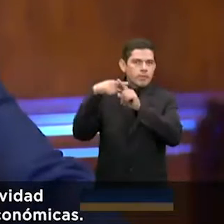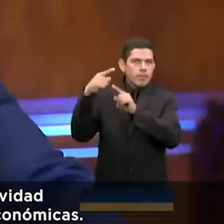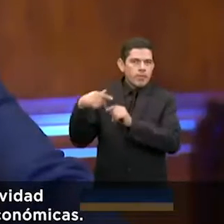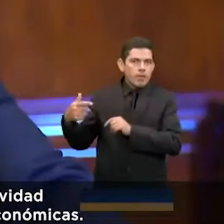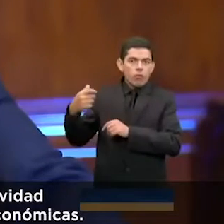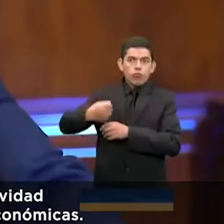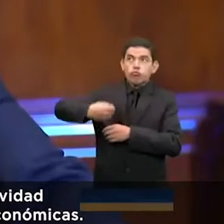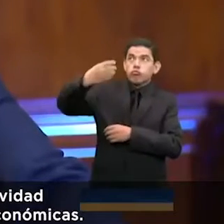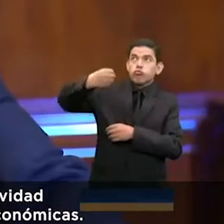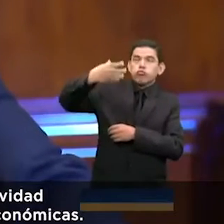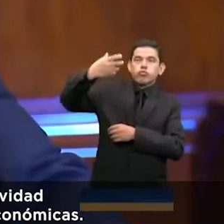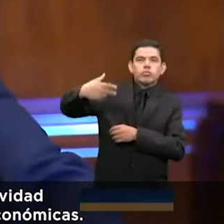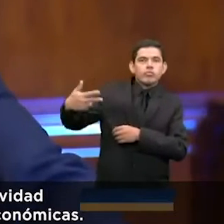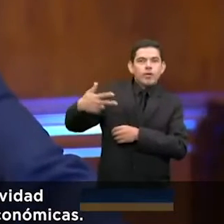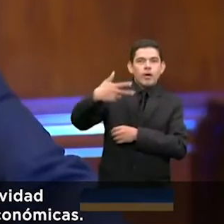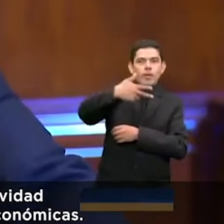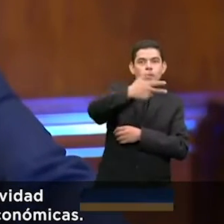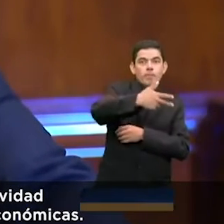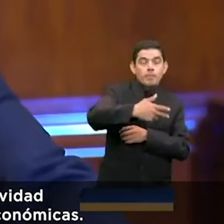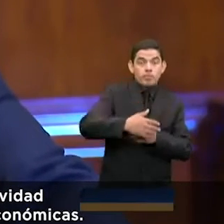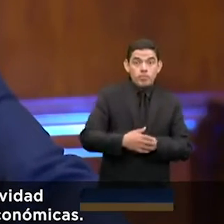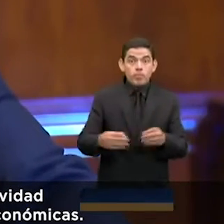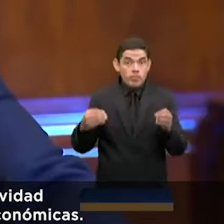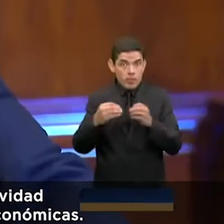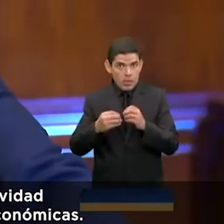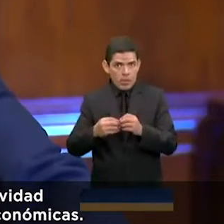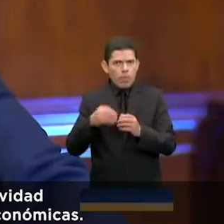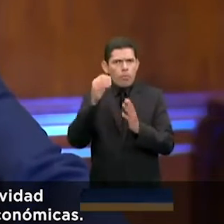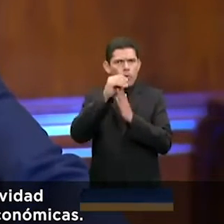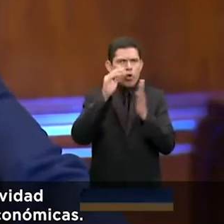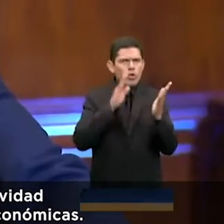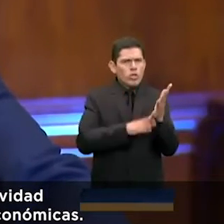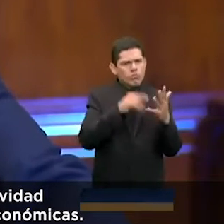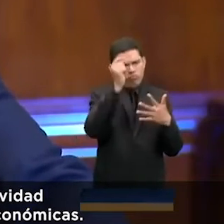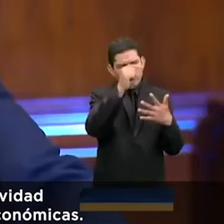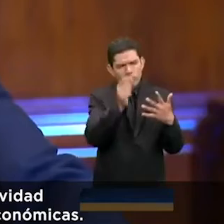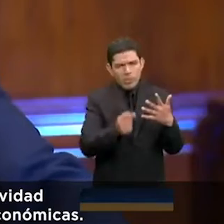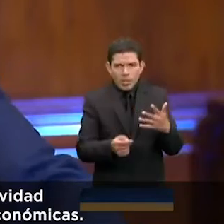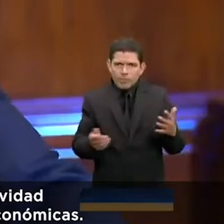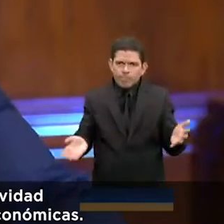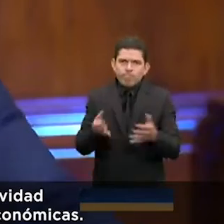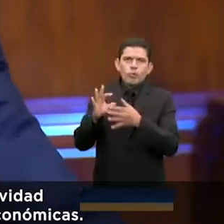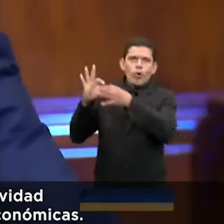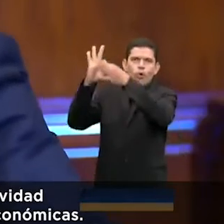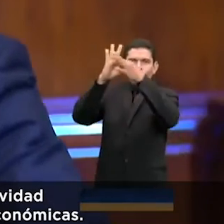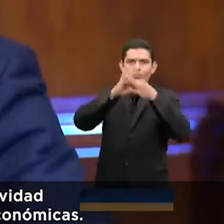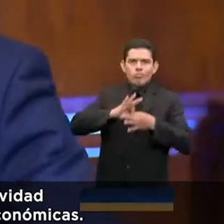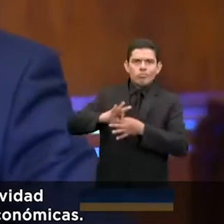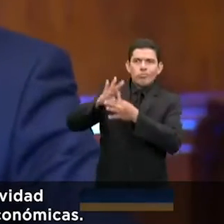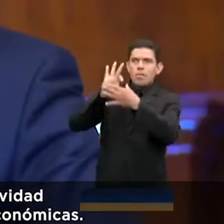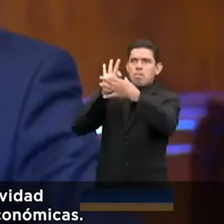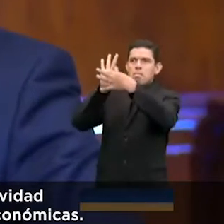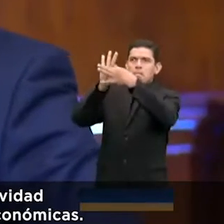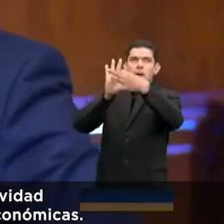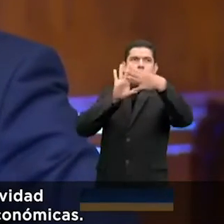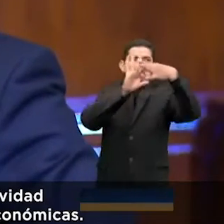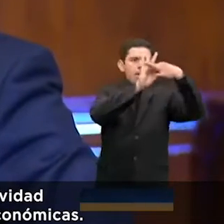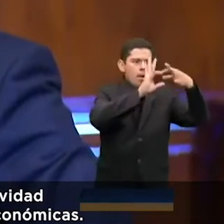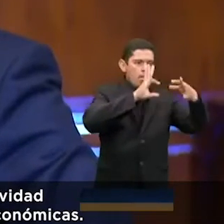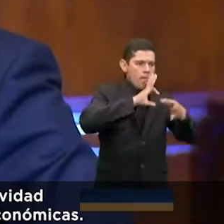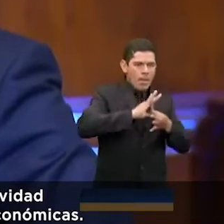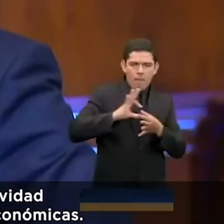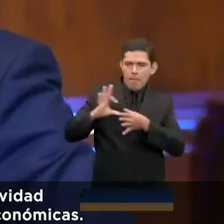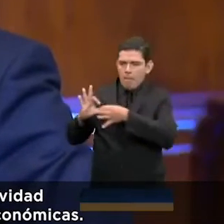Muy pronto, todos estos proyectos van a potenciar la conectividad de nuestro hermoso